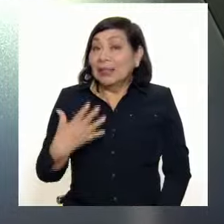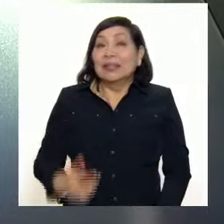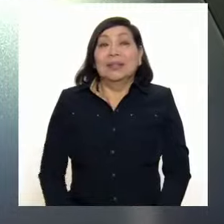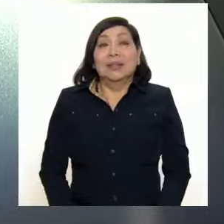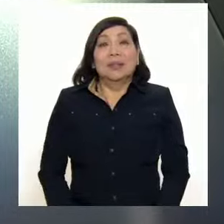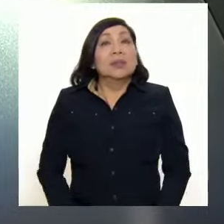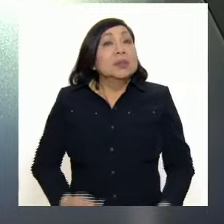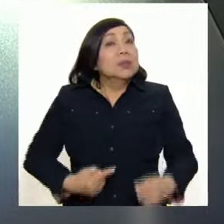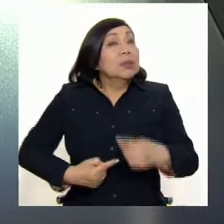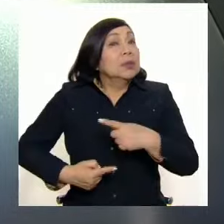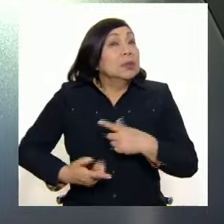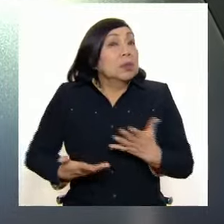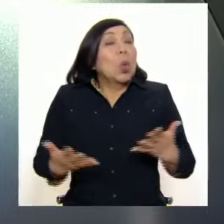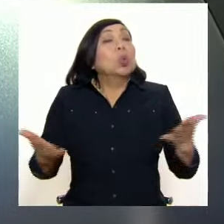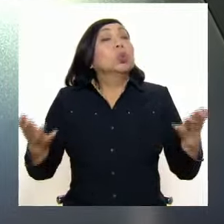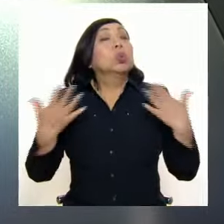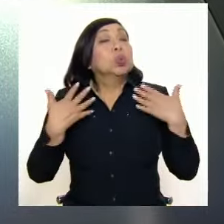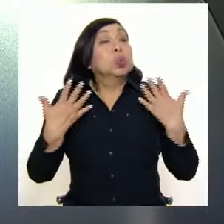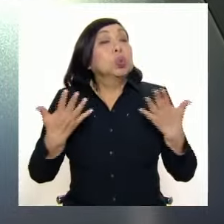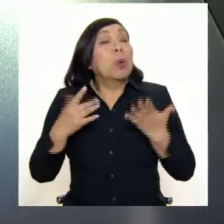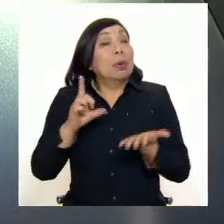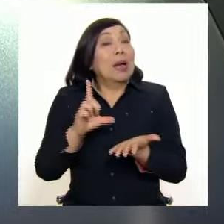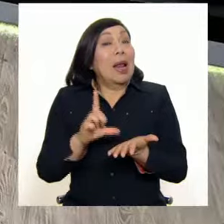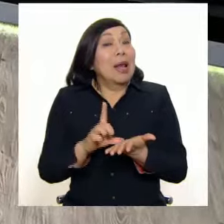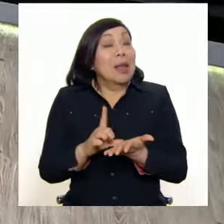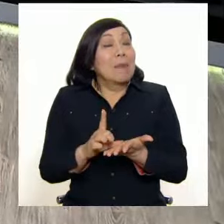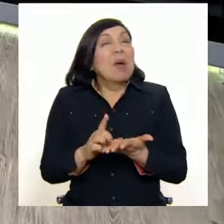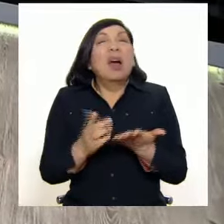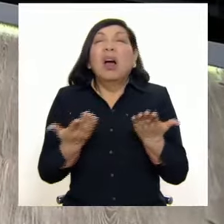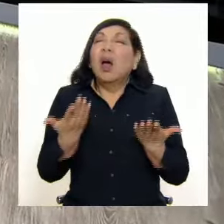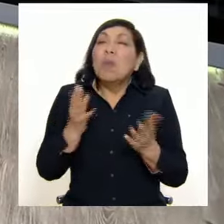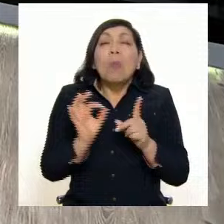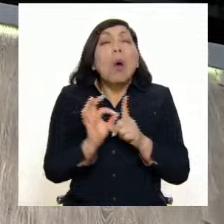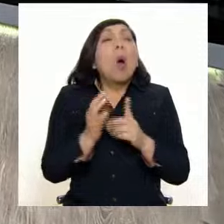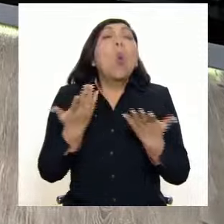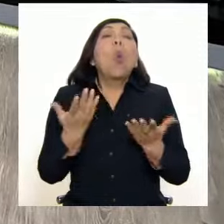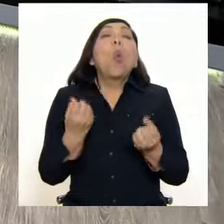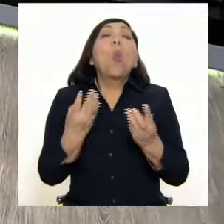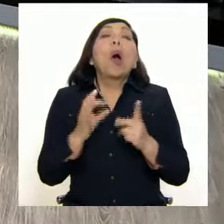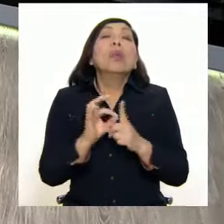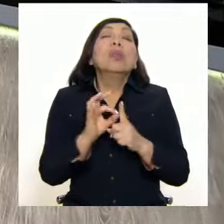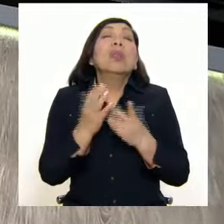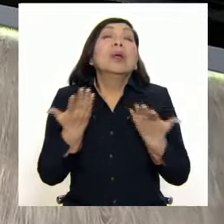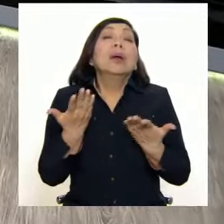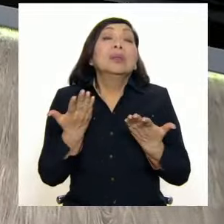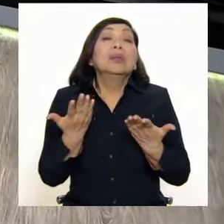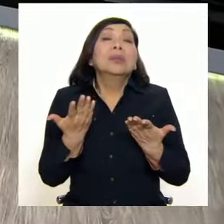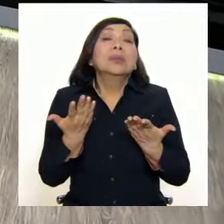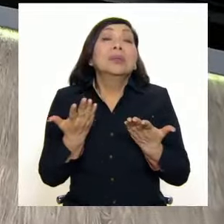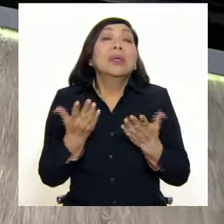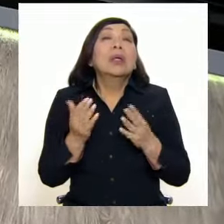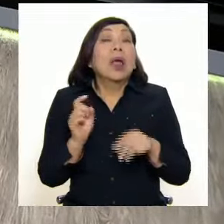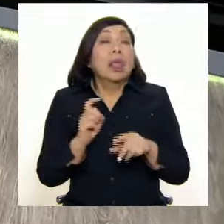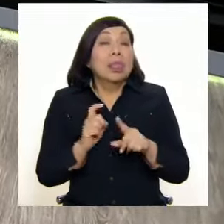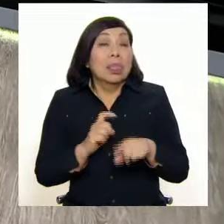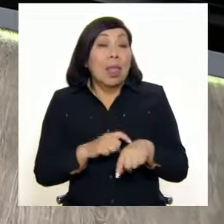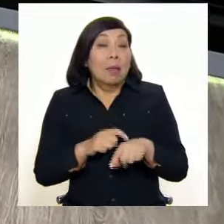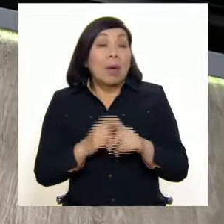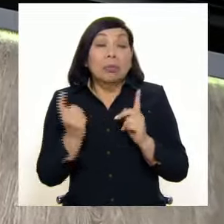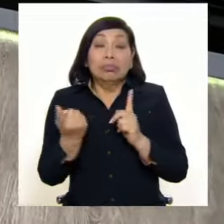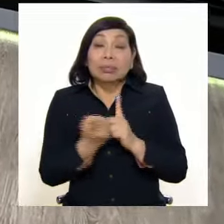se vendían días calurosos para Lima. ¿Entre qué valores tendríamos y a qué se debe principalmente tal vez el temporal ya en el que